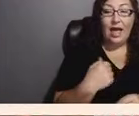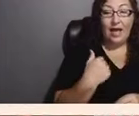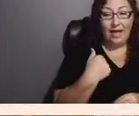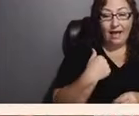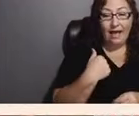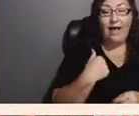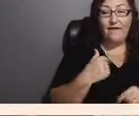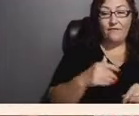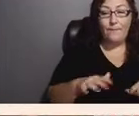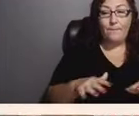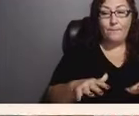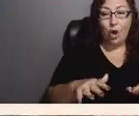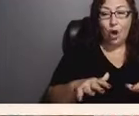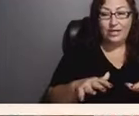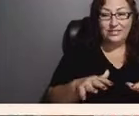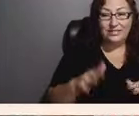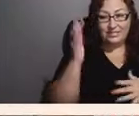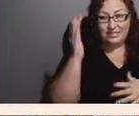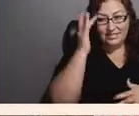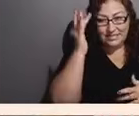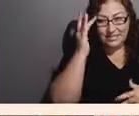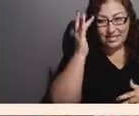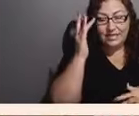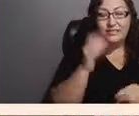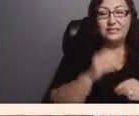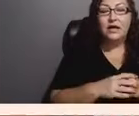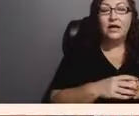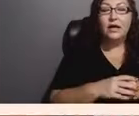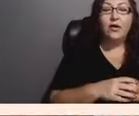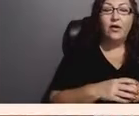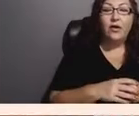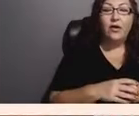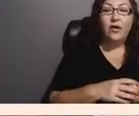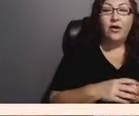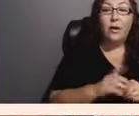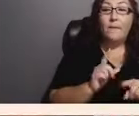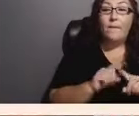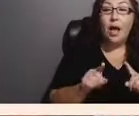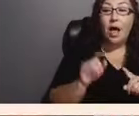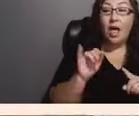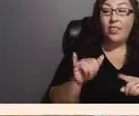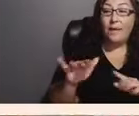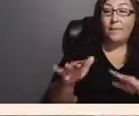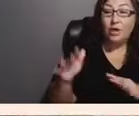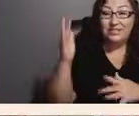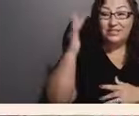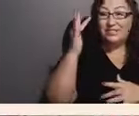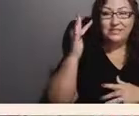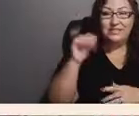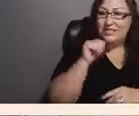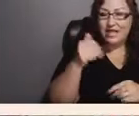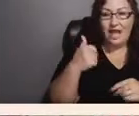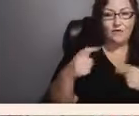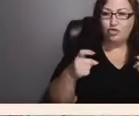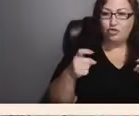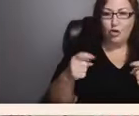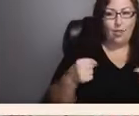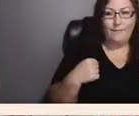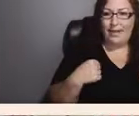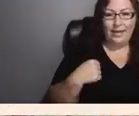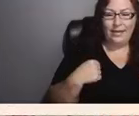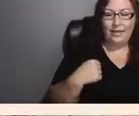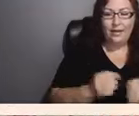Parkinson's disease. The disease doesn't have me. When the